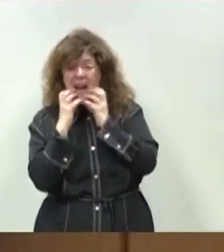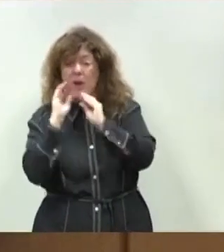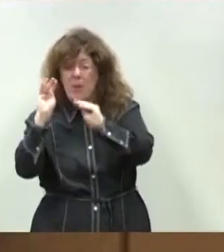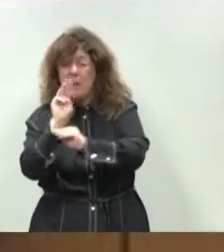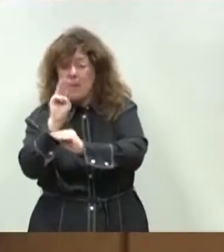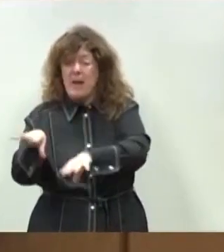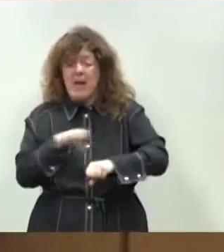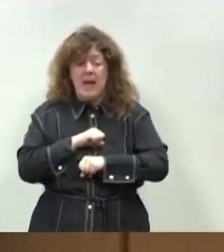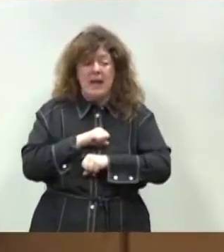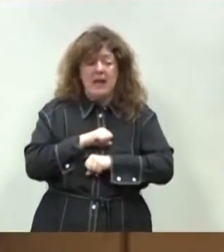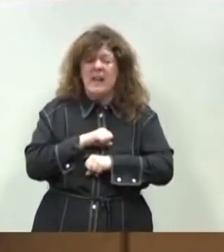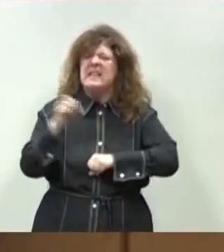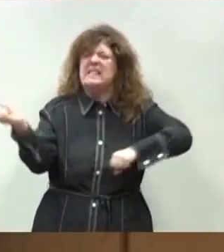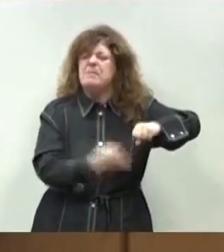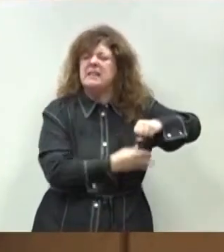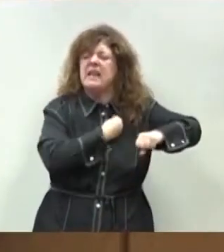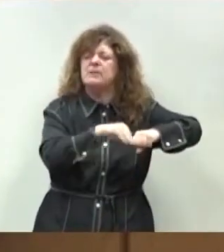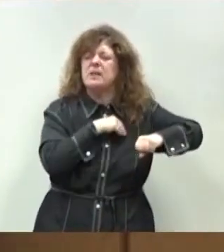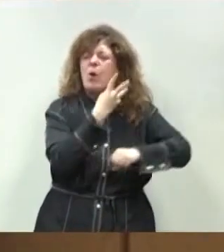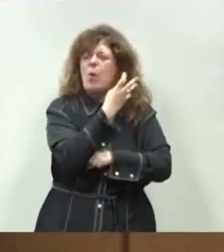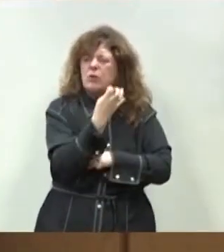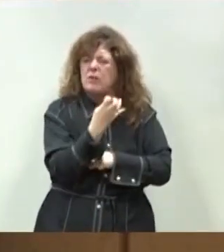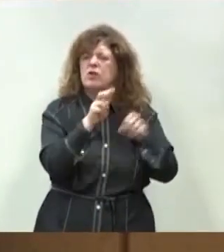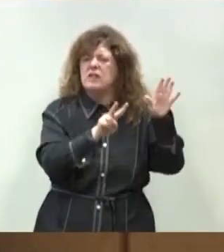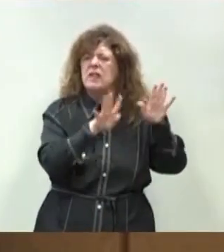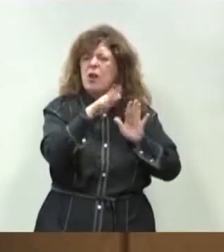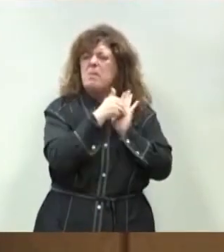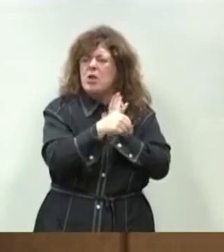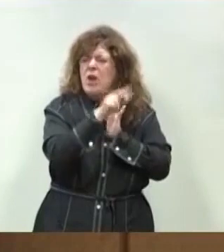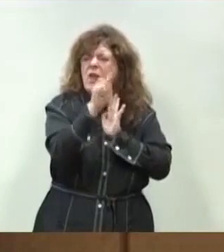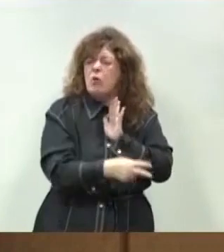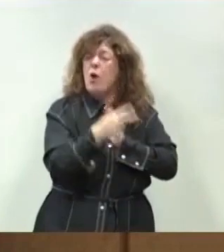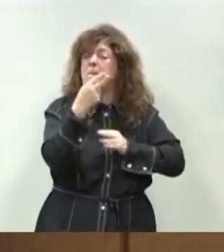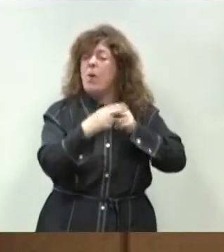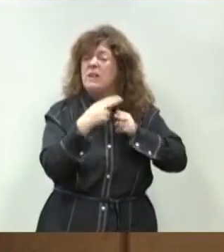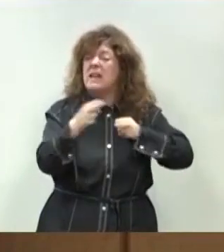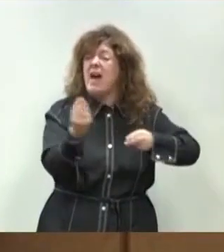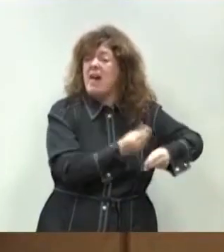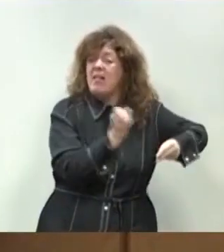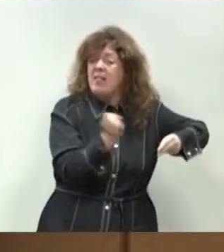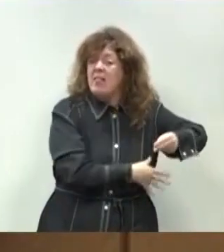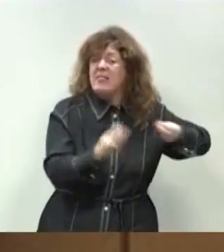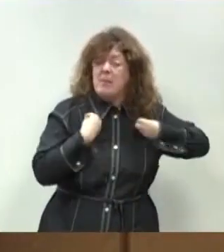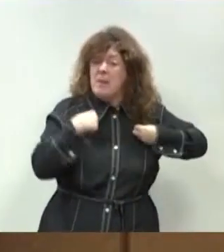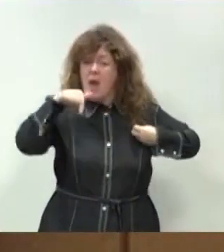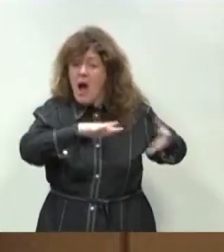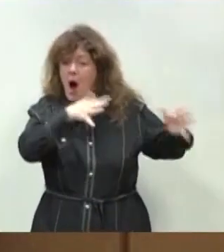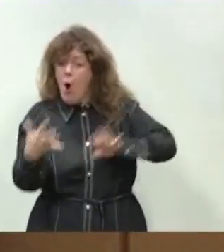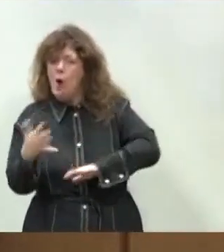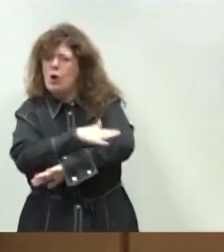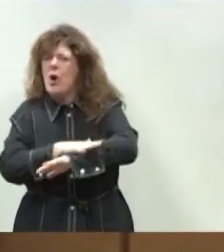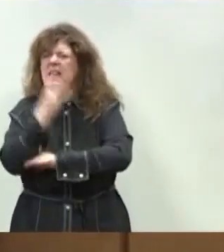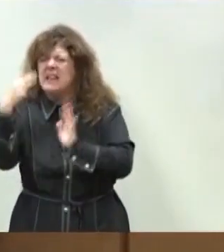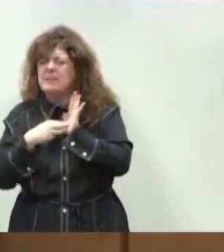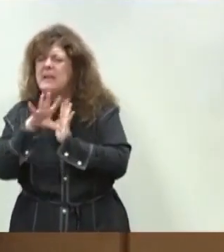del Partido Popular se invertían en España 475 millones de euros en política de vivienda. Hoy este Gobierno invierte